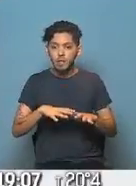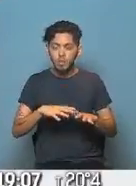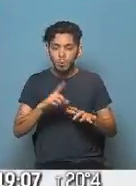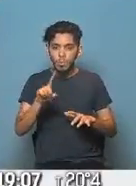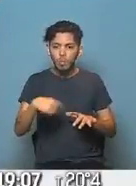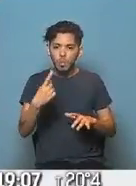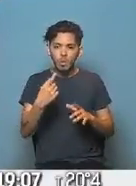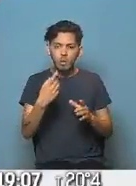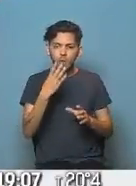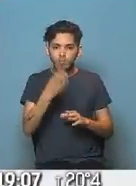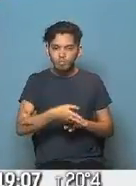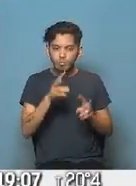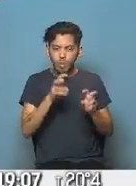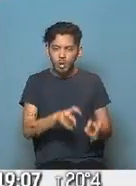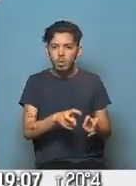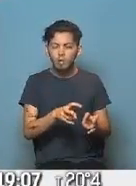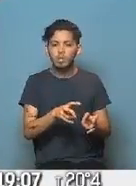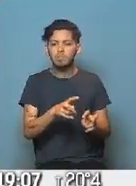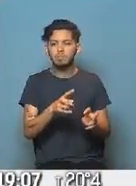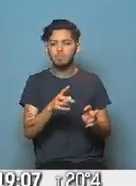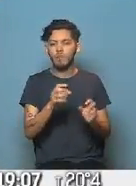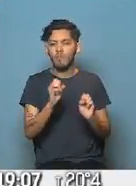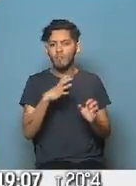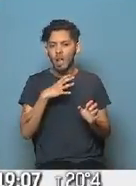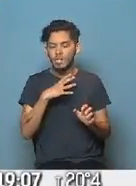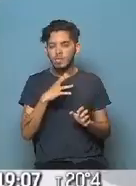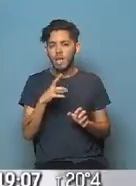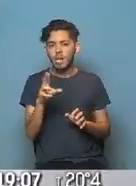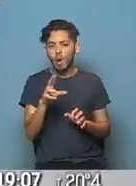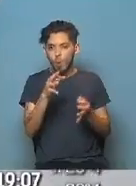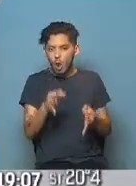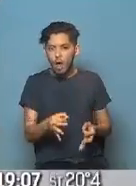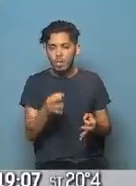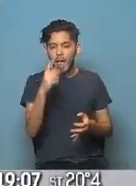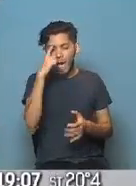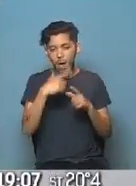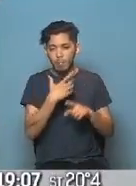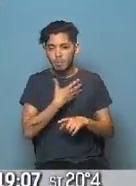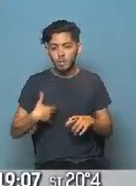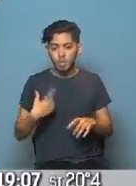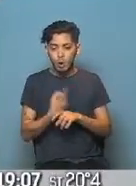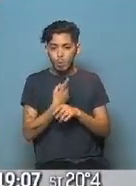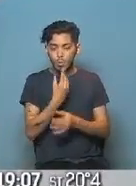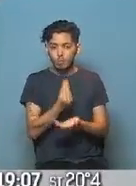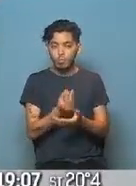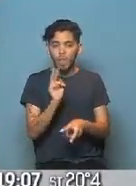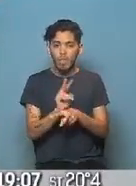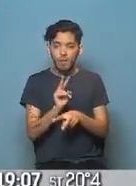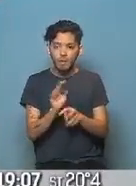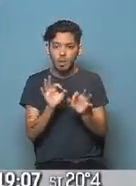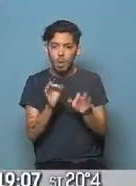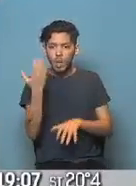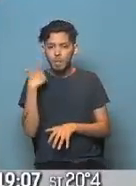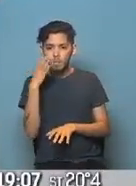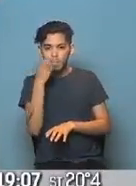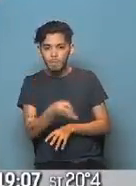adelante allanamientos absolutamente irregulares, en donde a la expresidenta no se le permitió ejercer el derecho a la defensa, como cuando fue el